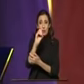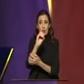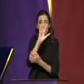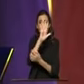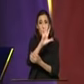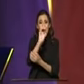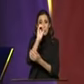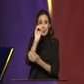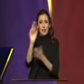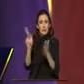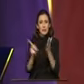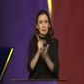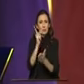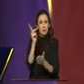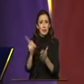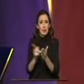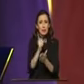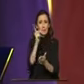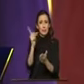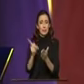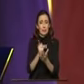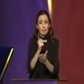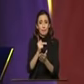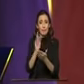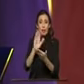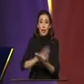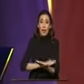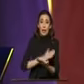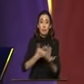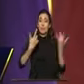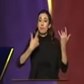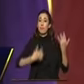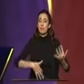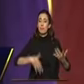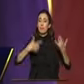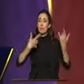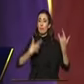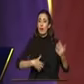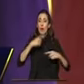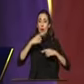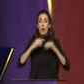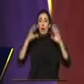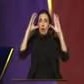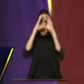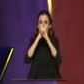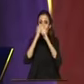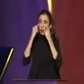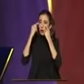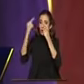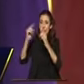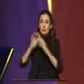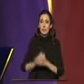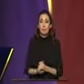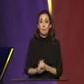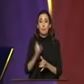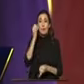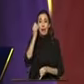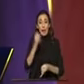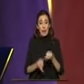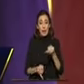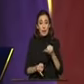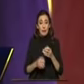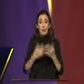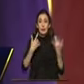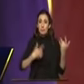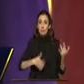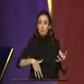500 veces debo haber cantado en serenos nocturnos esa canción. Creo que al final